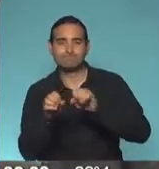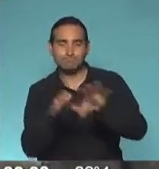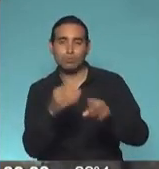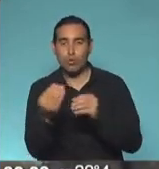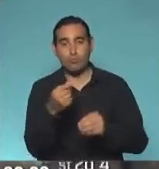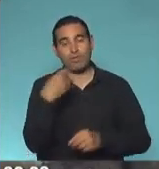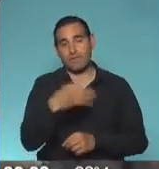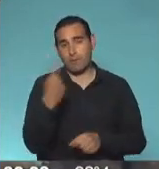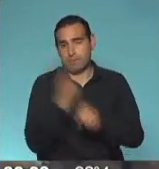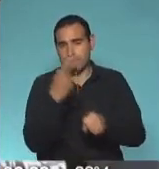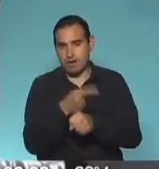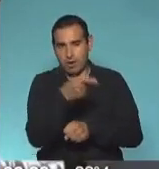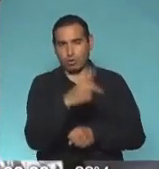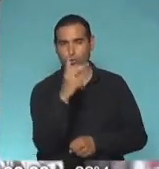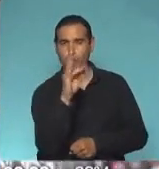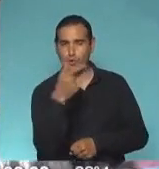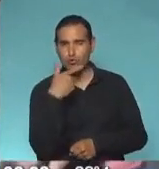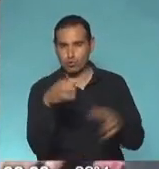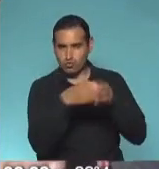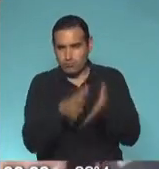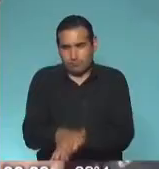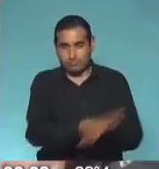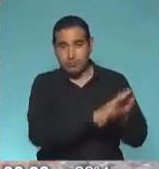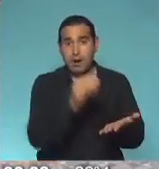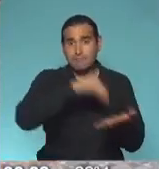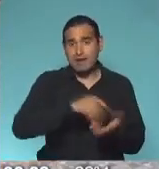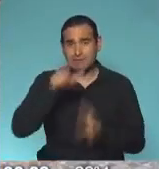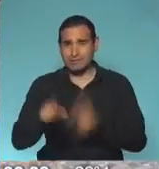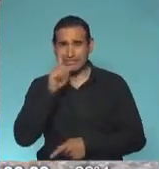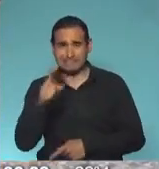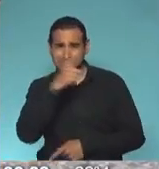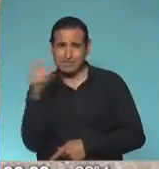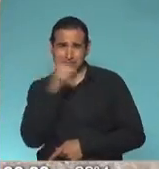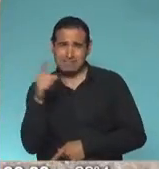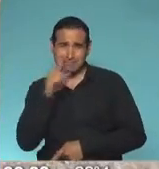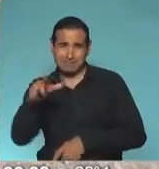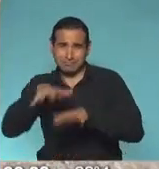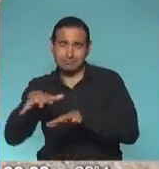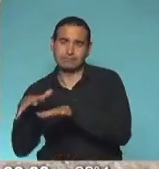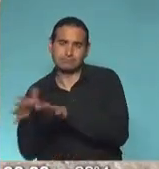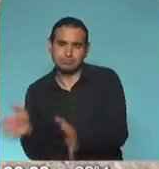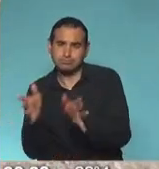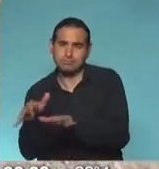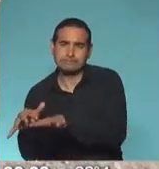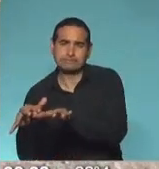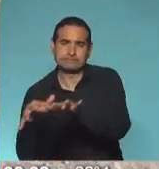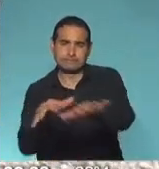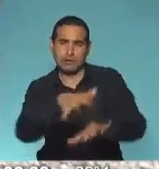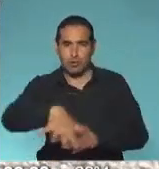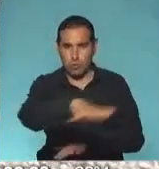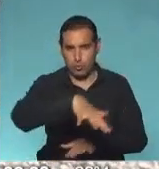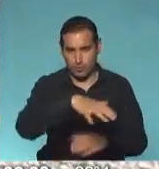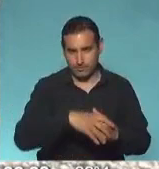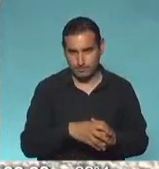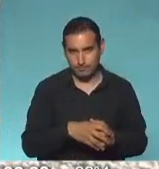a las fuerzas kurdas, sino desplazar a cientos de miles de personas establecidas allí para hacerles lugar a los recién